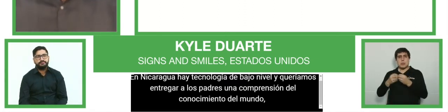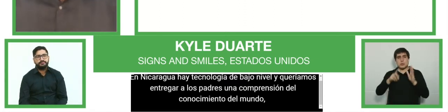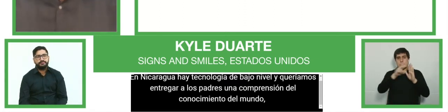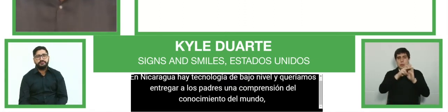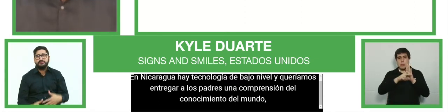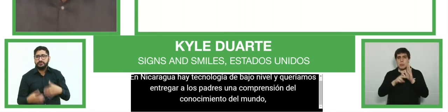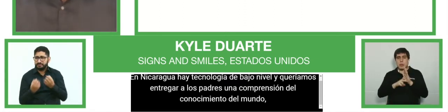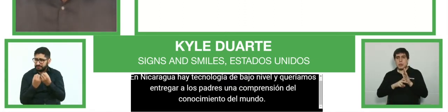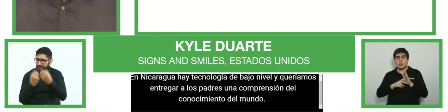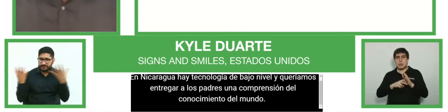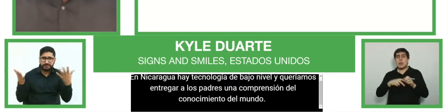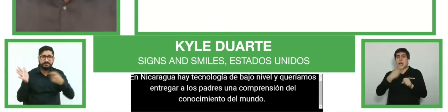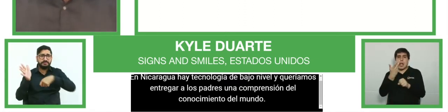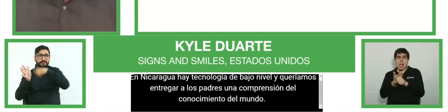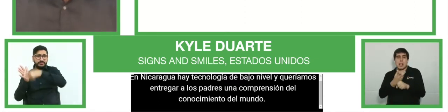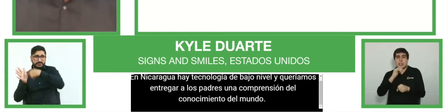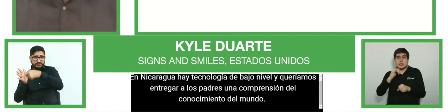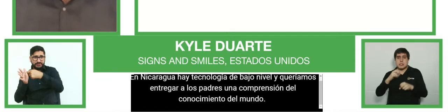que